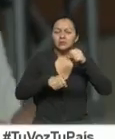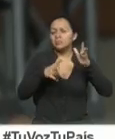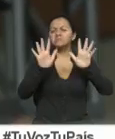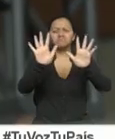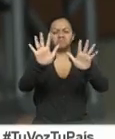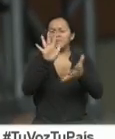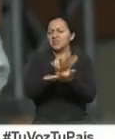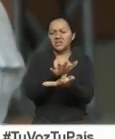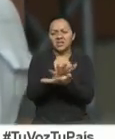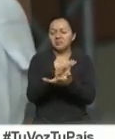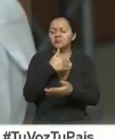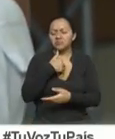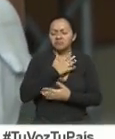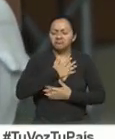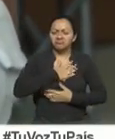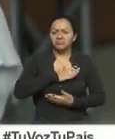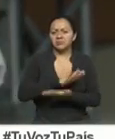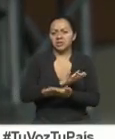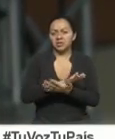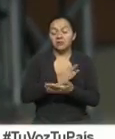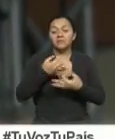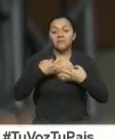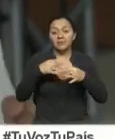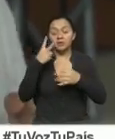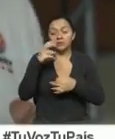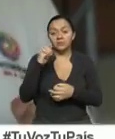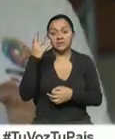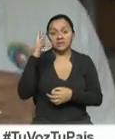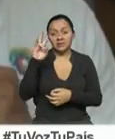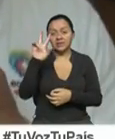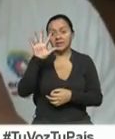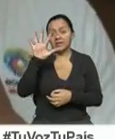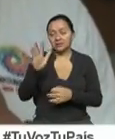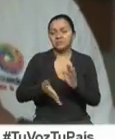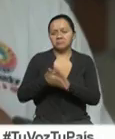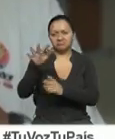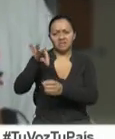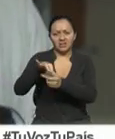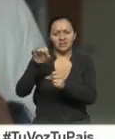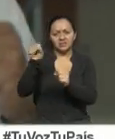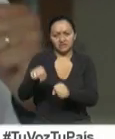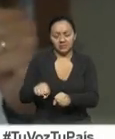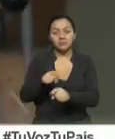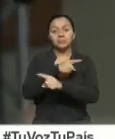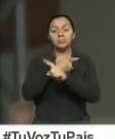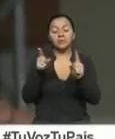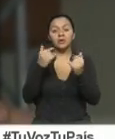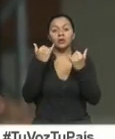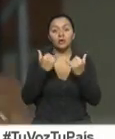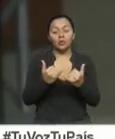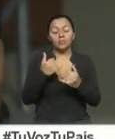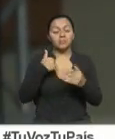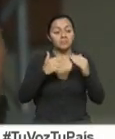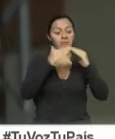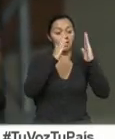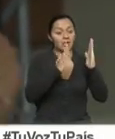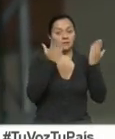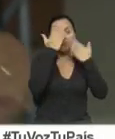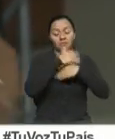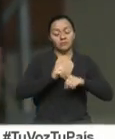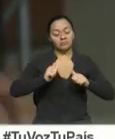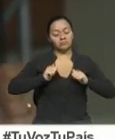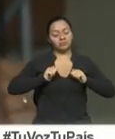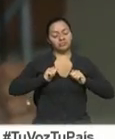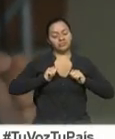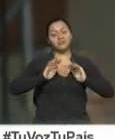a triunfar en febrero del 2017. Y me llevaré a mi casa la mejor presea que un ser humano pudo